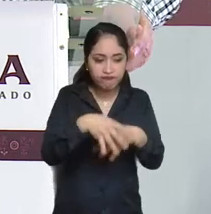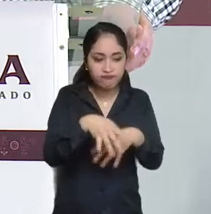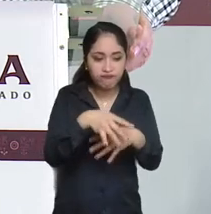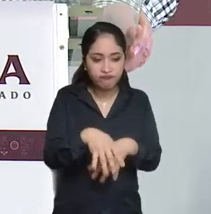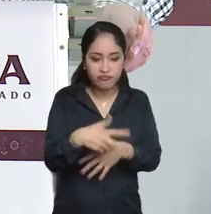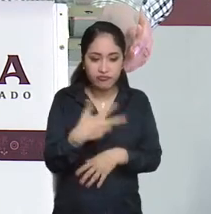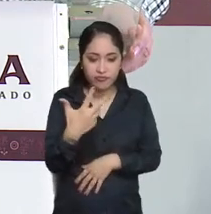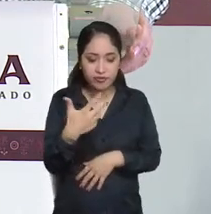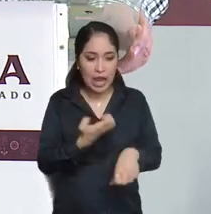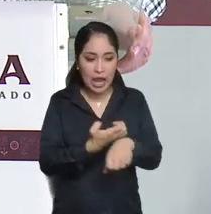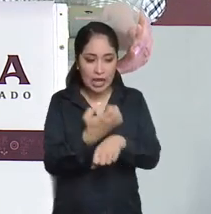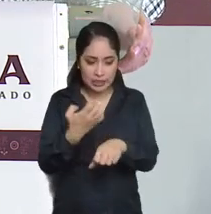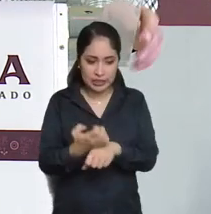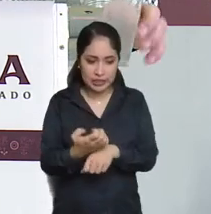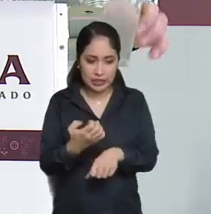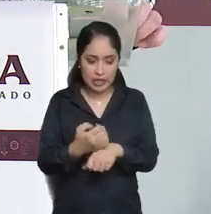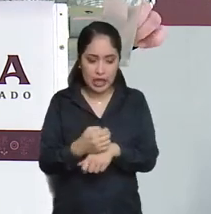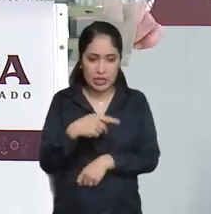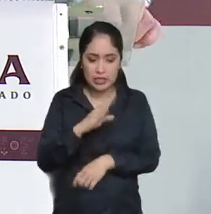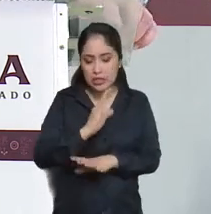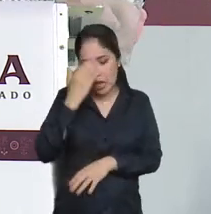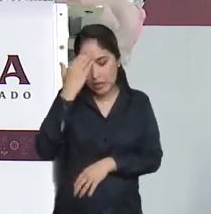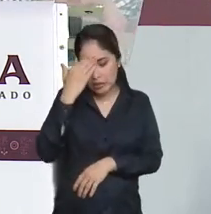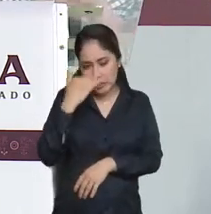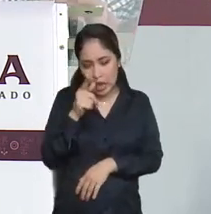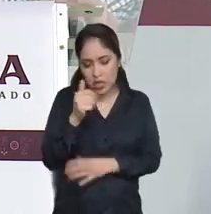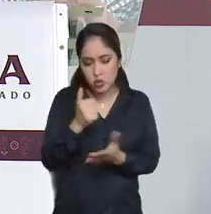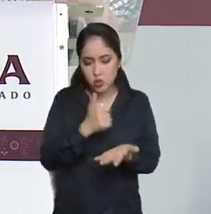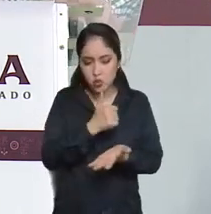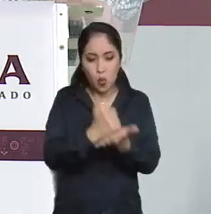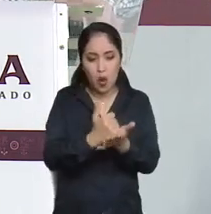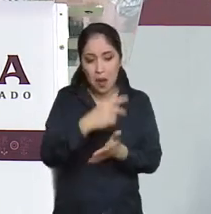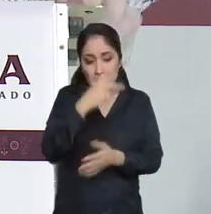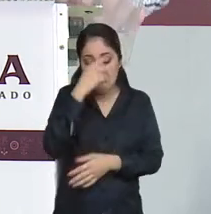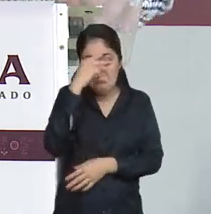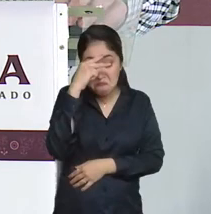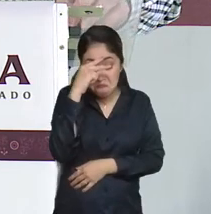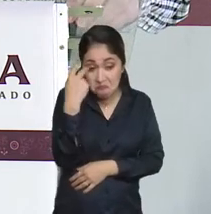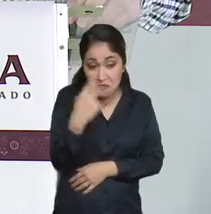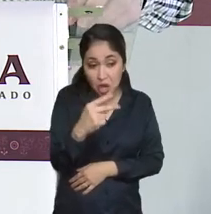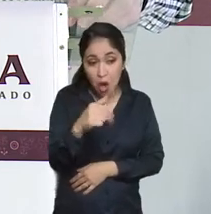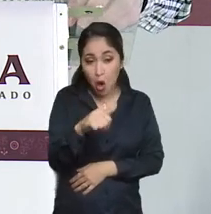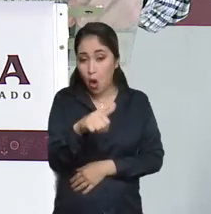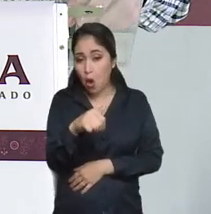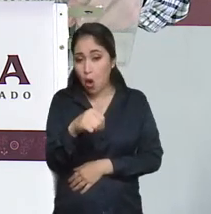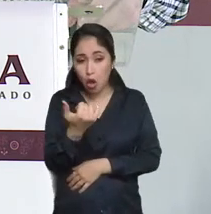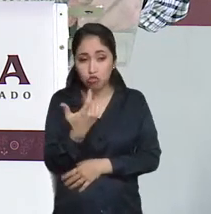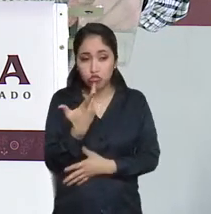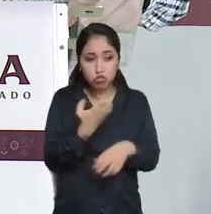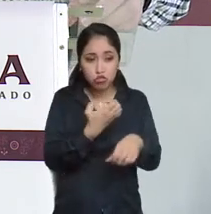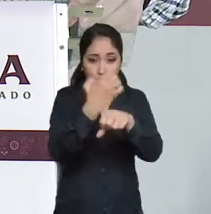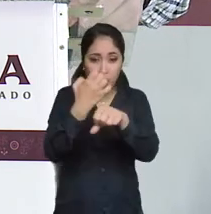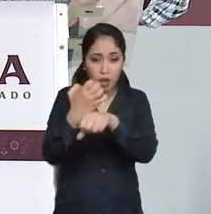que Estado de México, la Ciudad de México y algunos otros estados